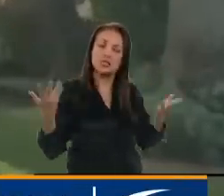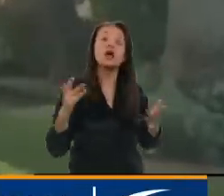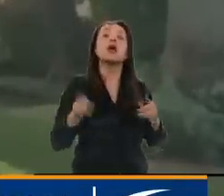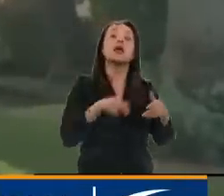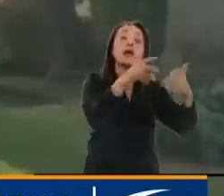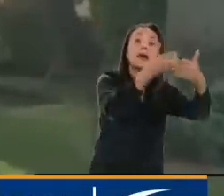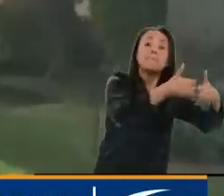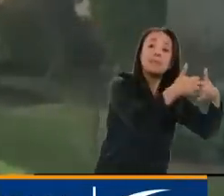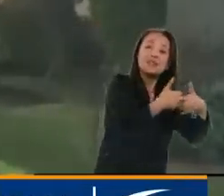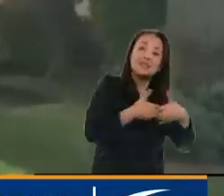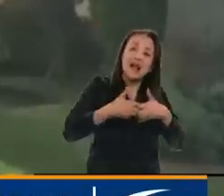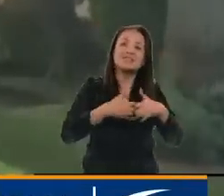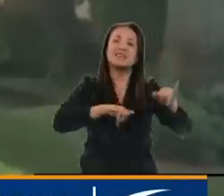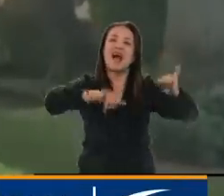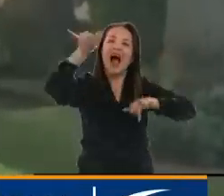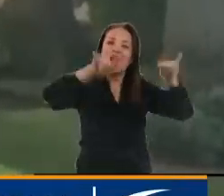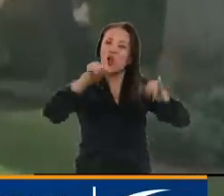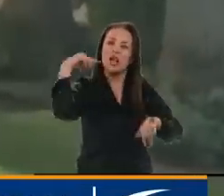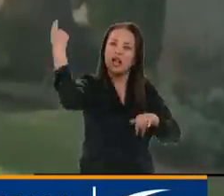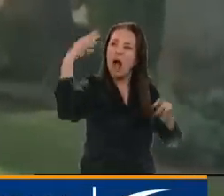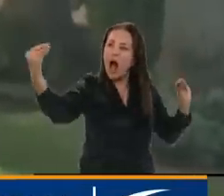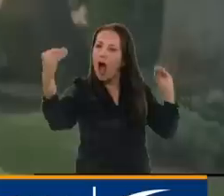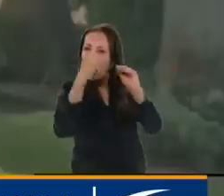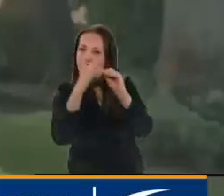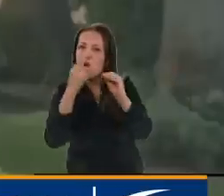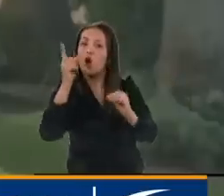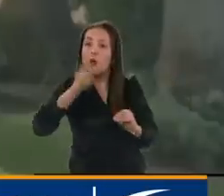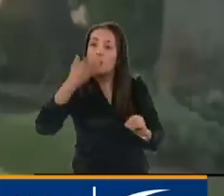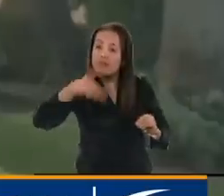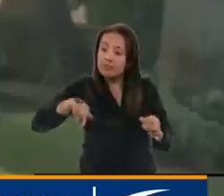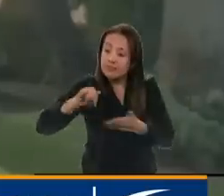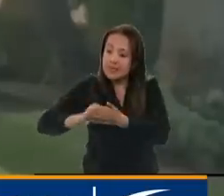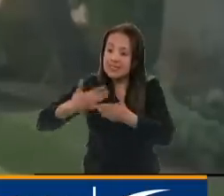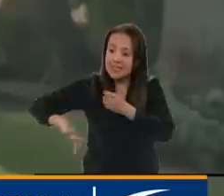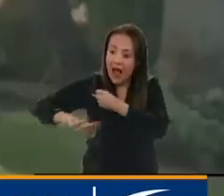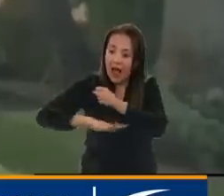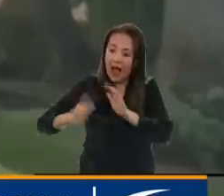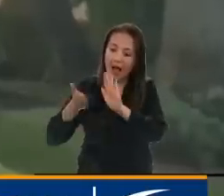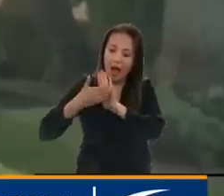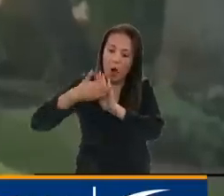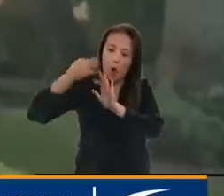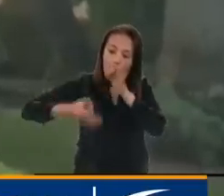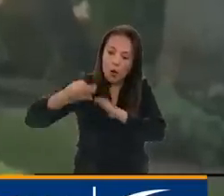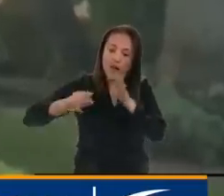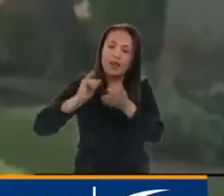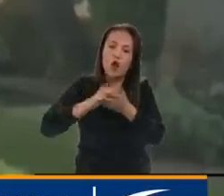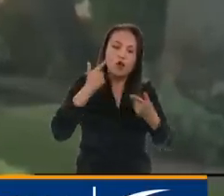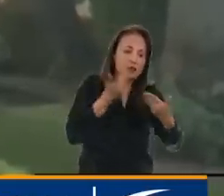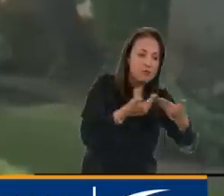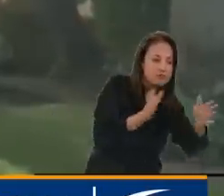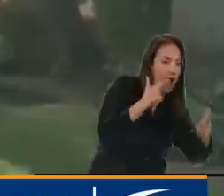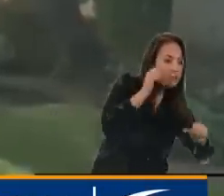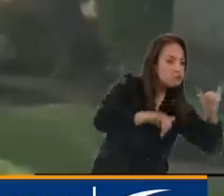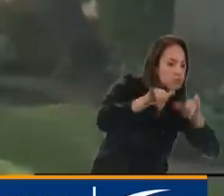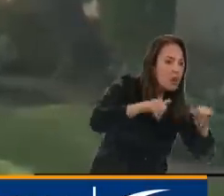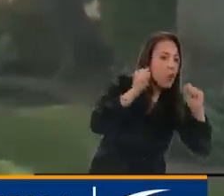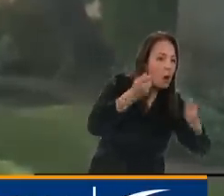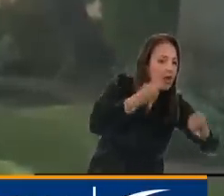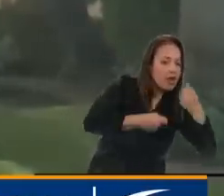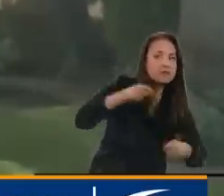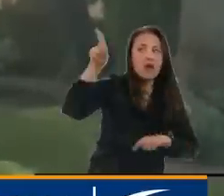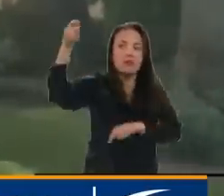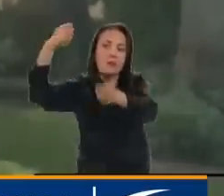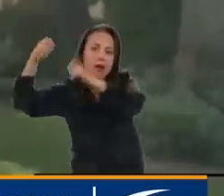operadores comerciales y las aerolíneas en general, pues con base en este marco jurídico establecerán de acuerdo a su mercado, de acuerdo a las posibilidades que encuentren, las